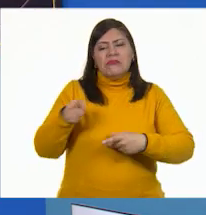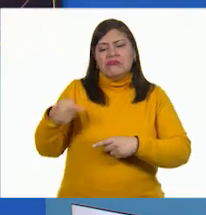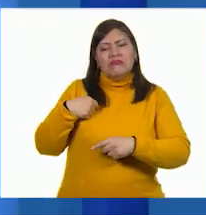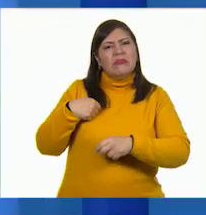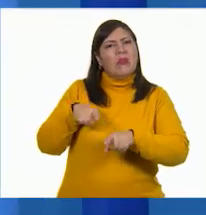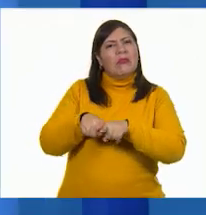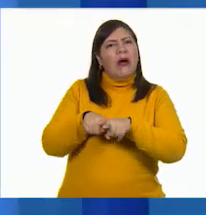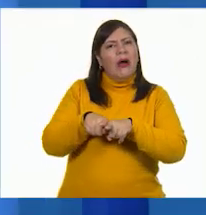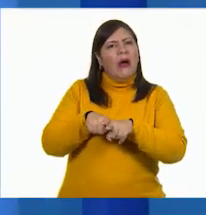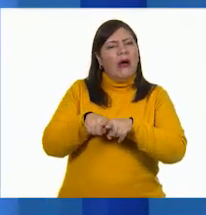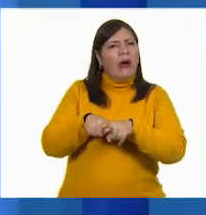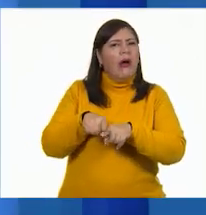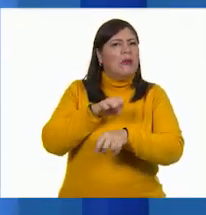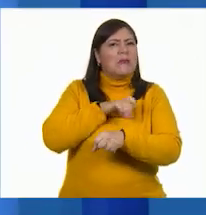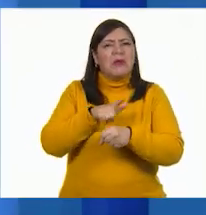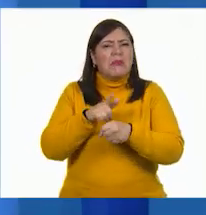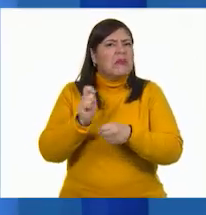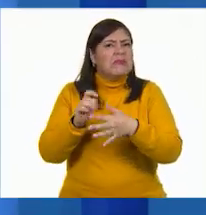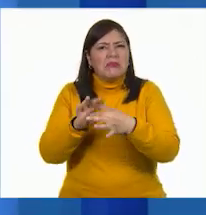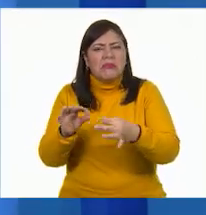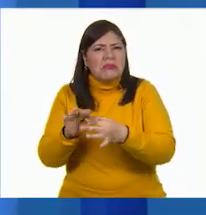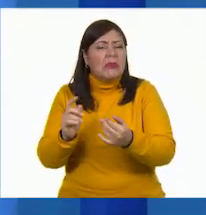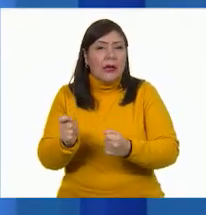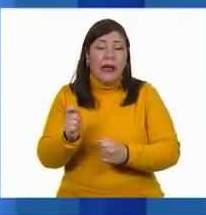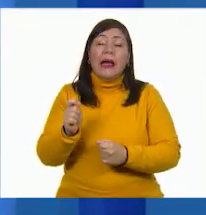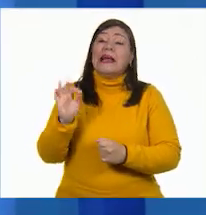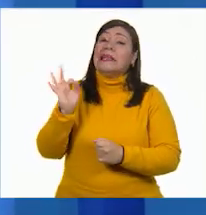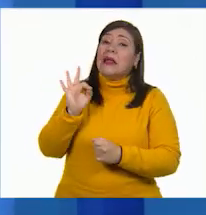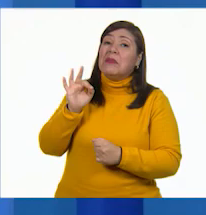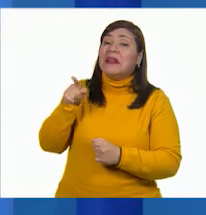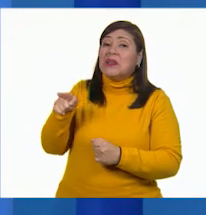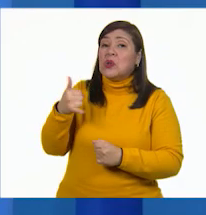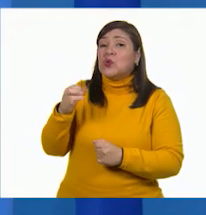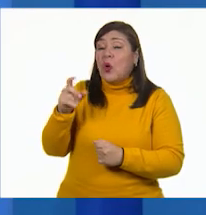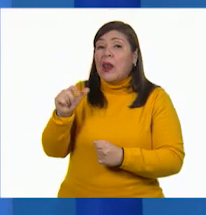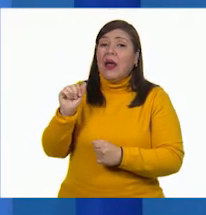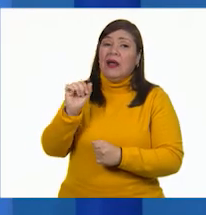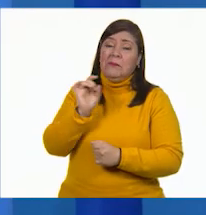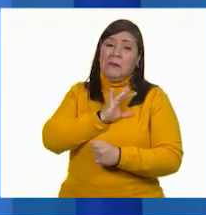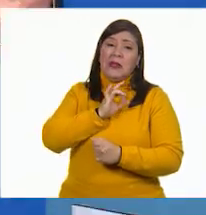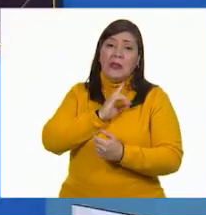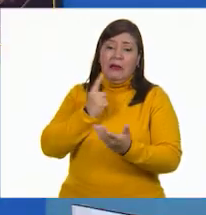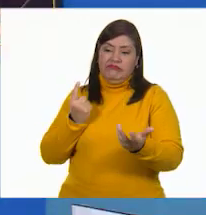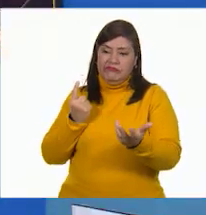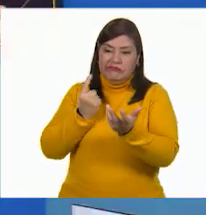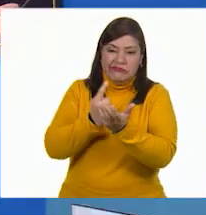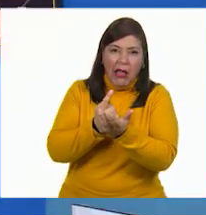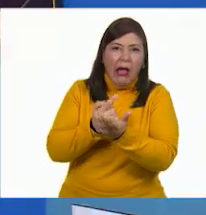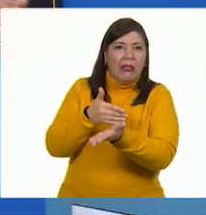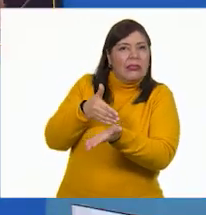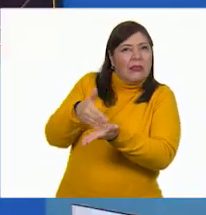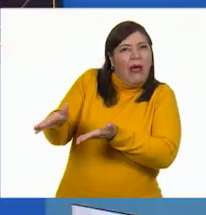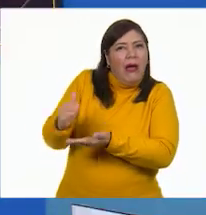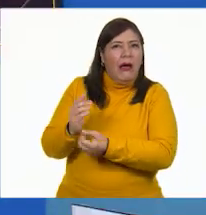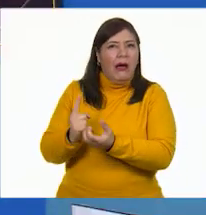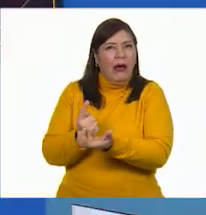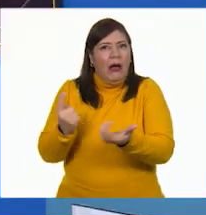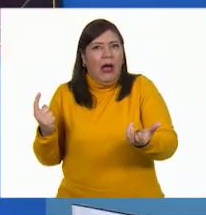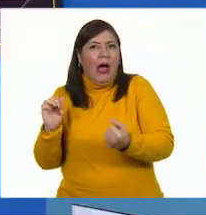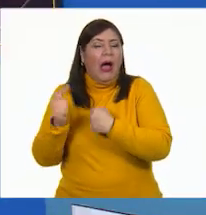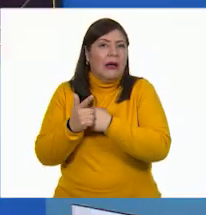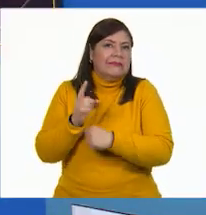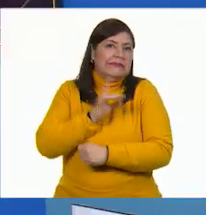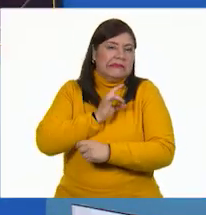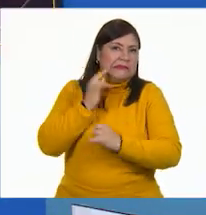Rodrigo? Creo que ella sentía temor de no ser aceptada por su grupo. Ajá. Es verdad.